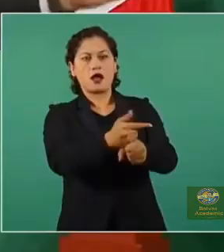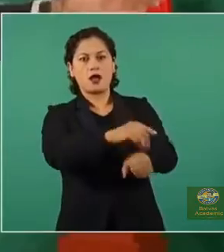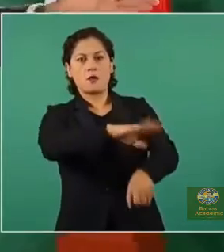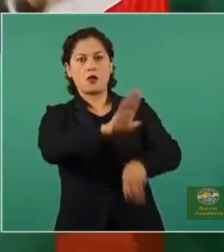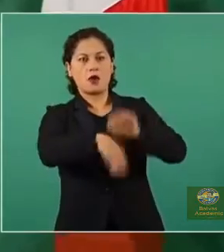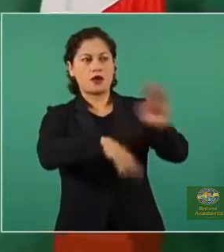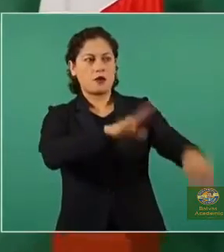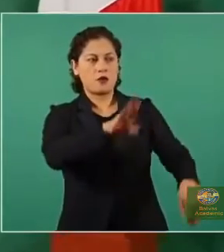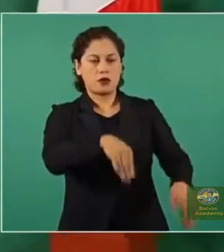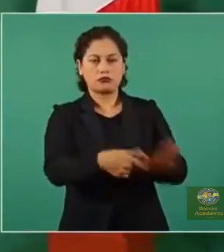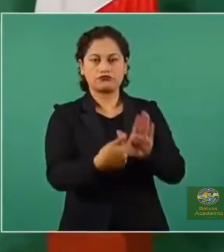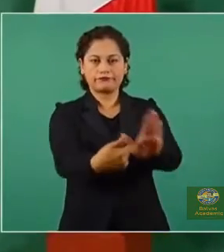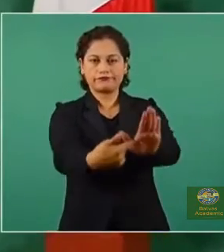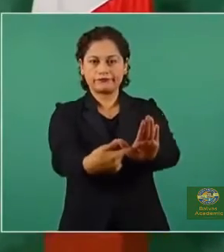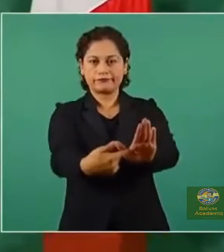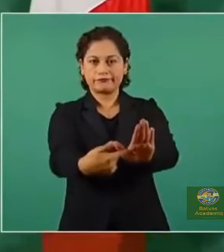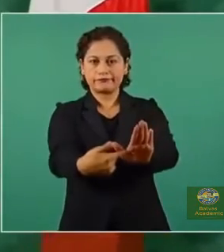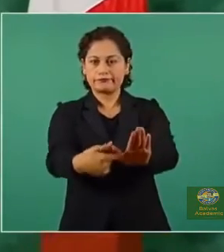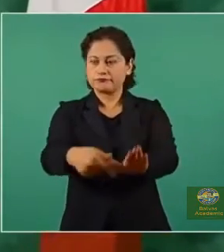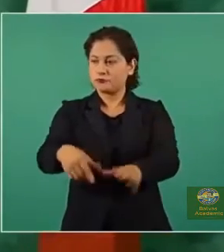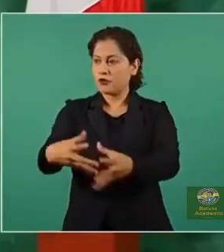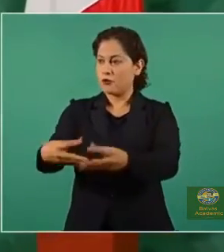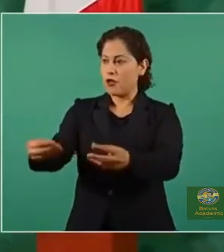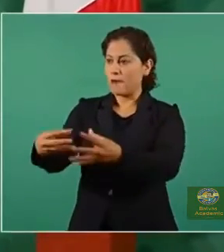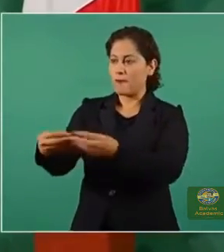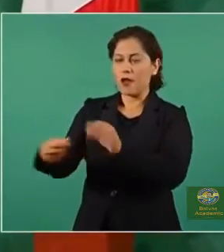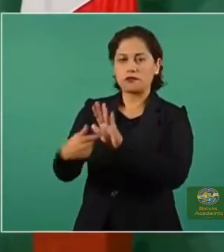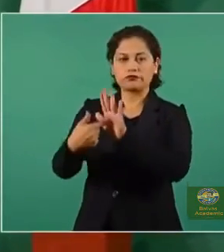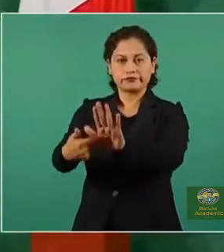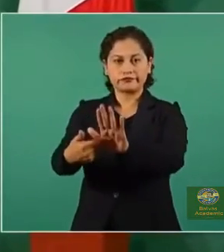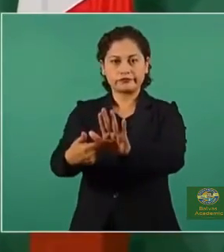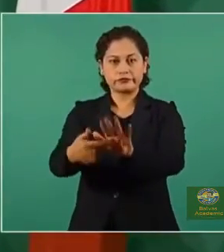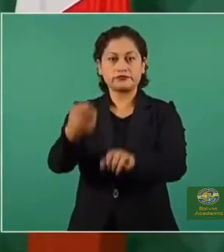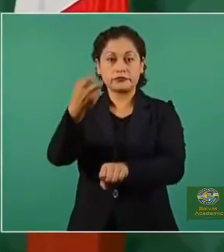Esto tiene que ver con el periodo neoliberal,